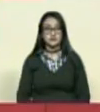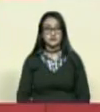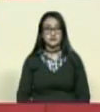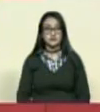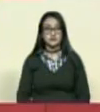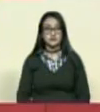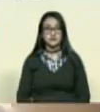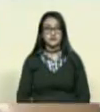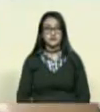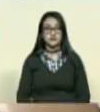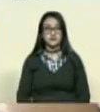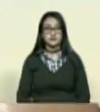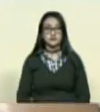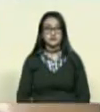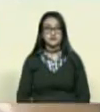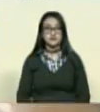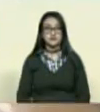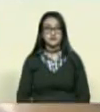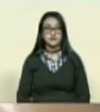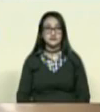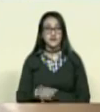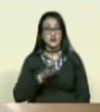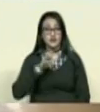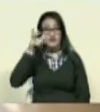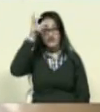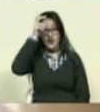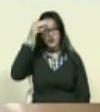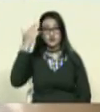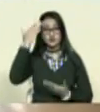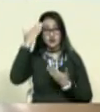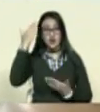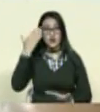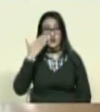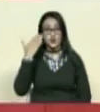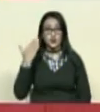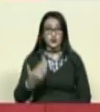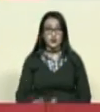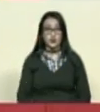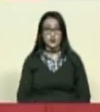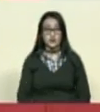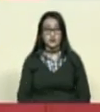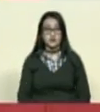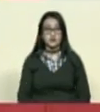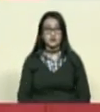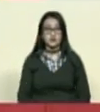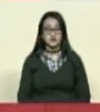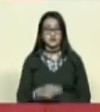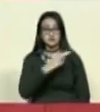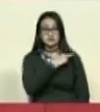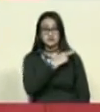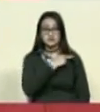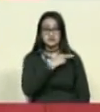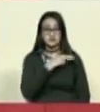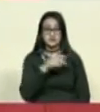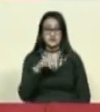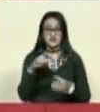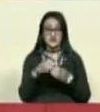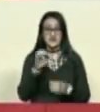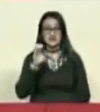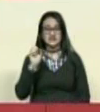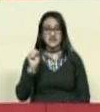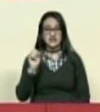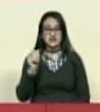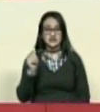Prieto Sangroni, de Falcón. Saludos por allá a Falcón. Al general de división César Méndez